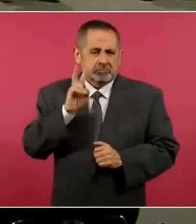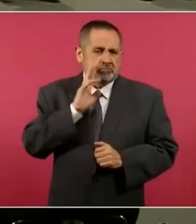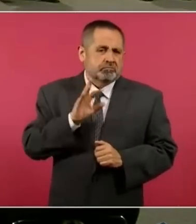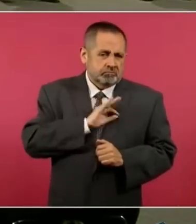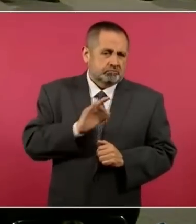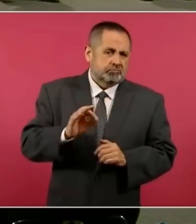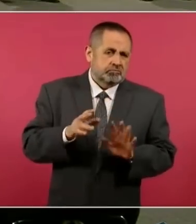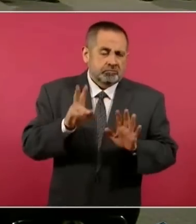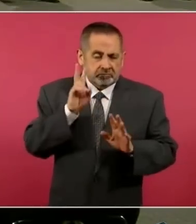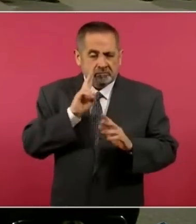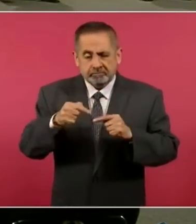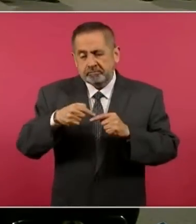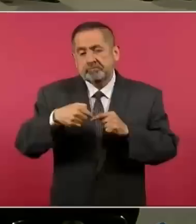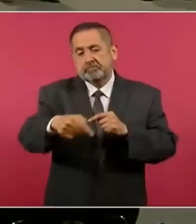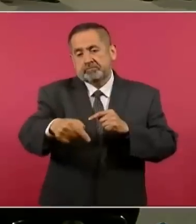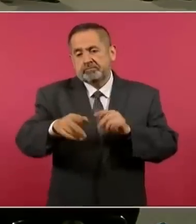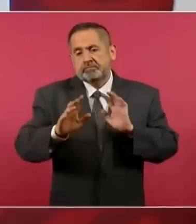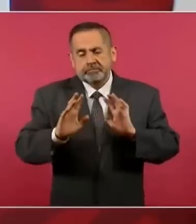lo que queda.